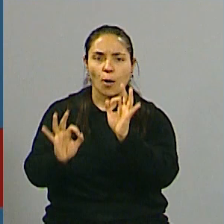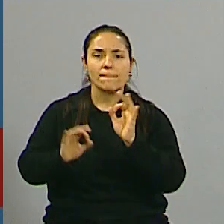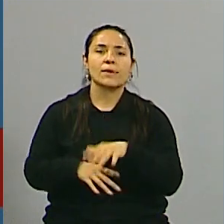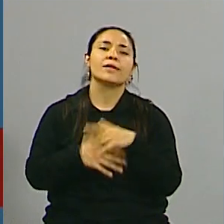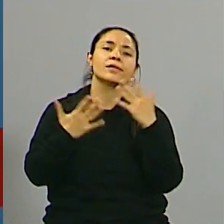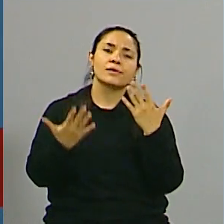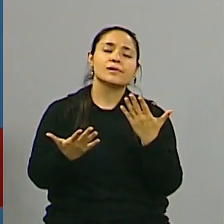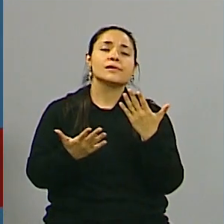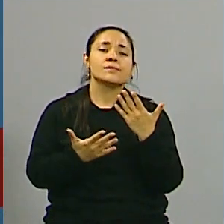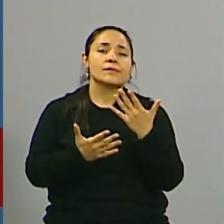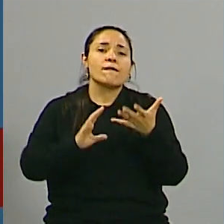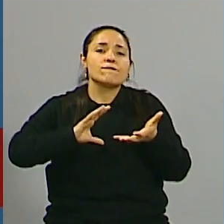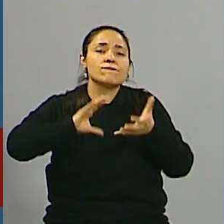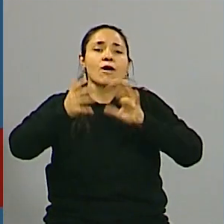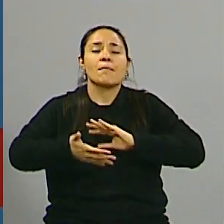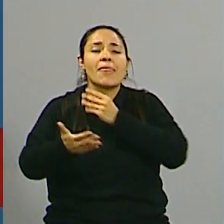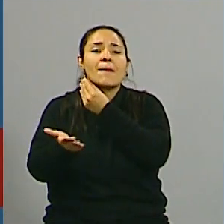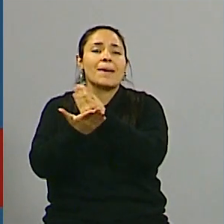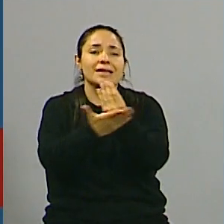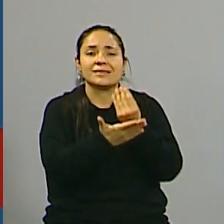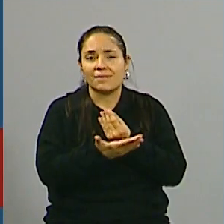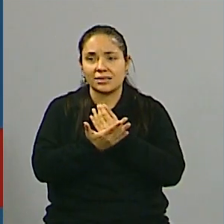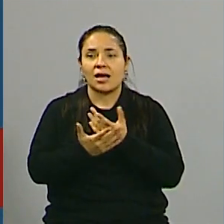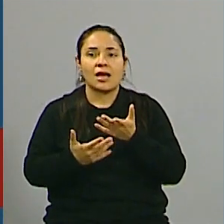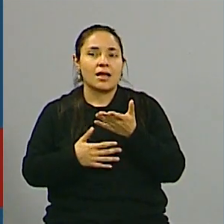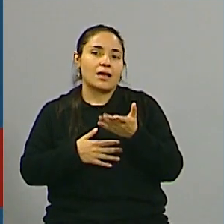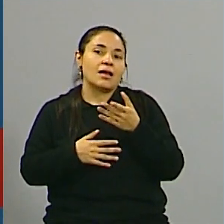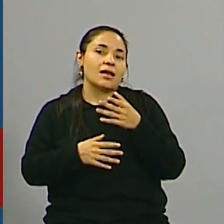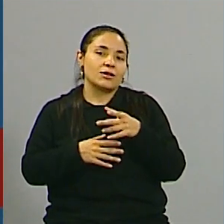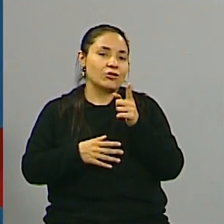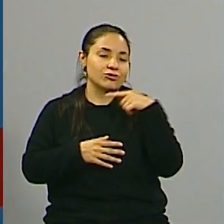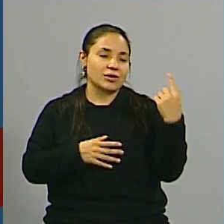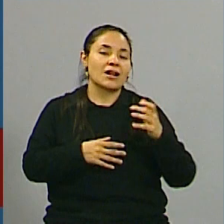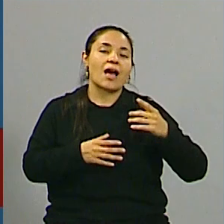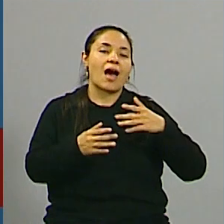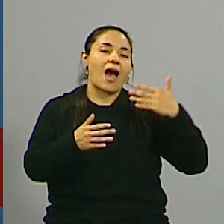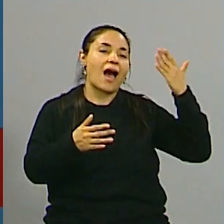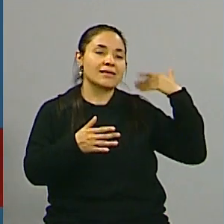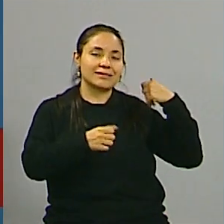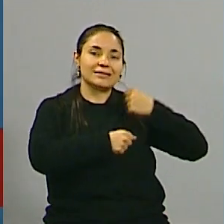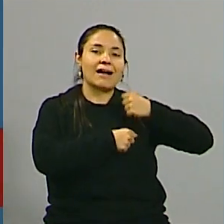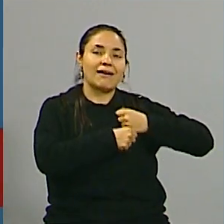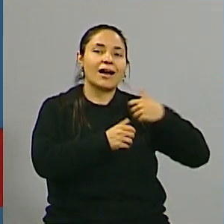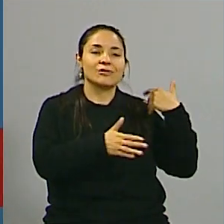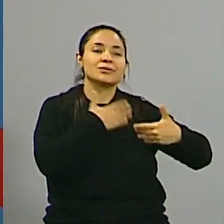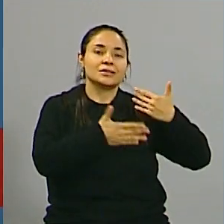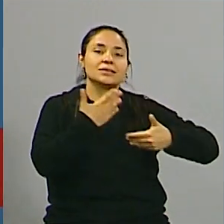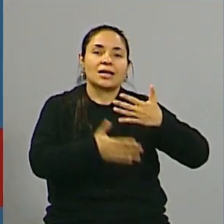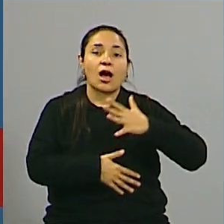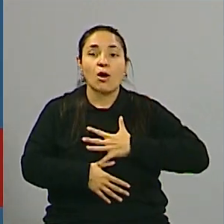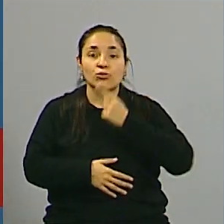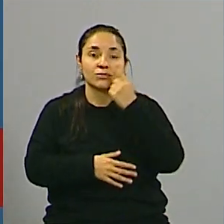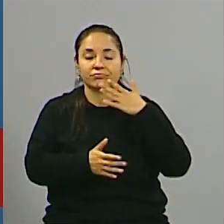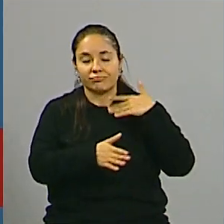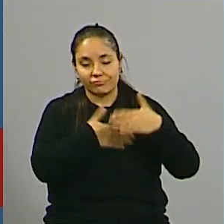ejemplo, distintas metodologías de participación. Bueno, es algo que con Natura venimos haciendo ya hace mucho tiempo, pero ahora ya con la presencia de las autoridades de